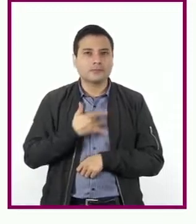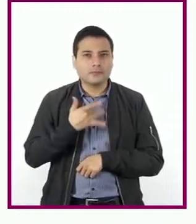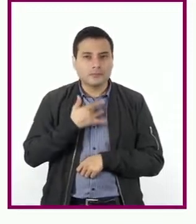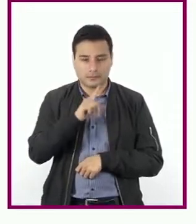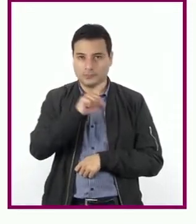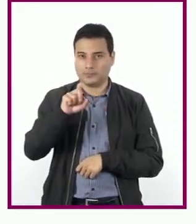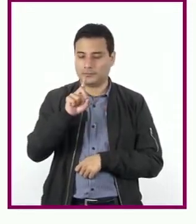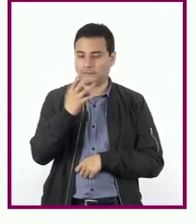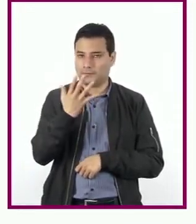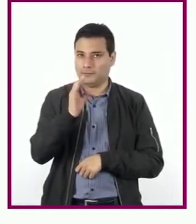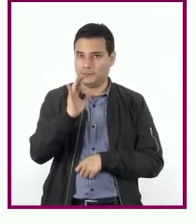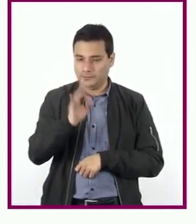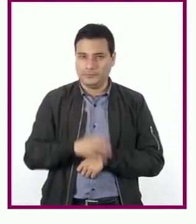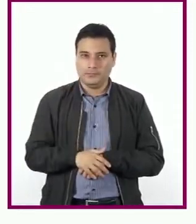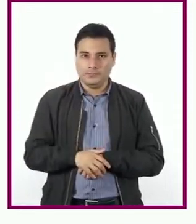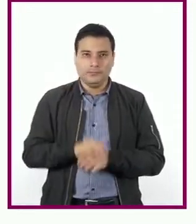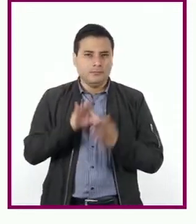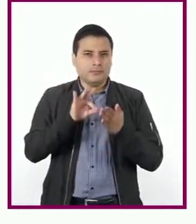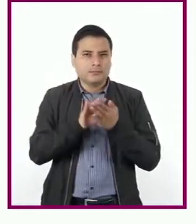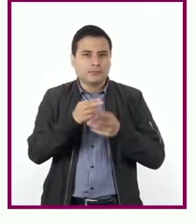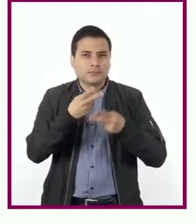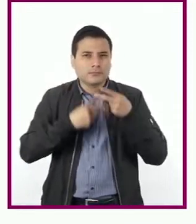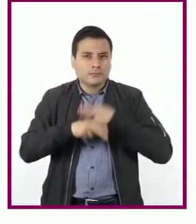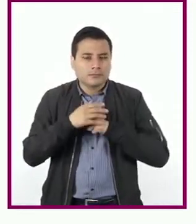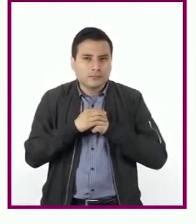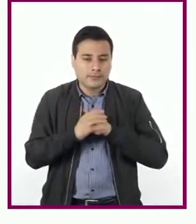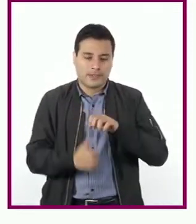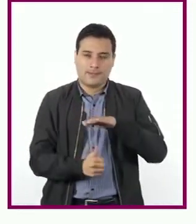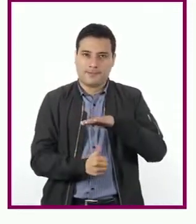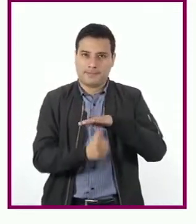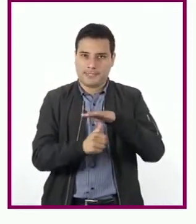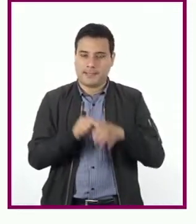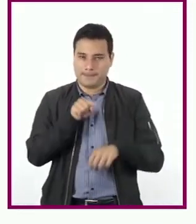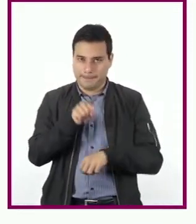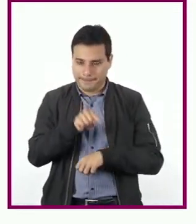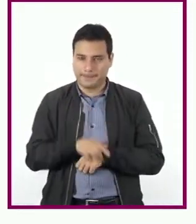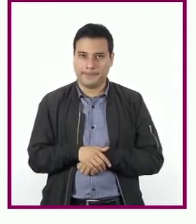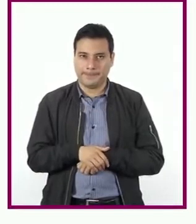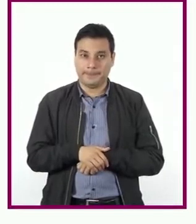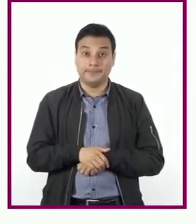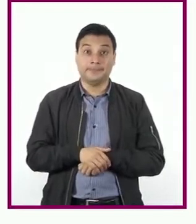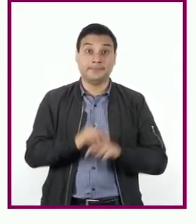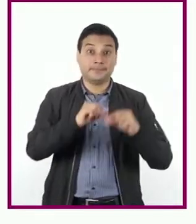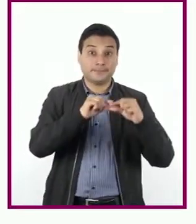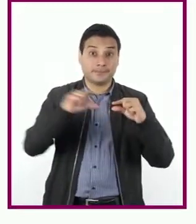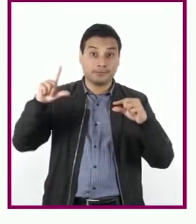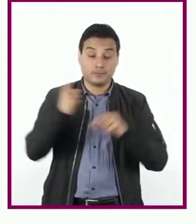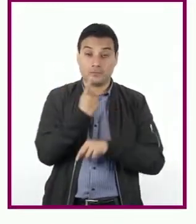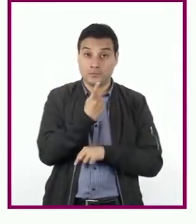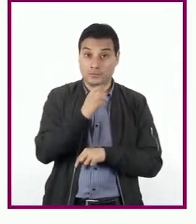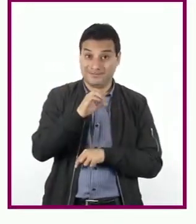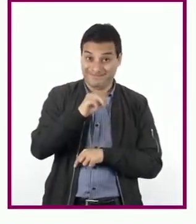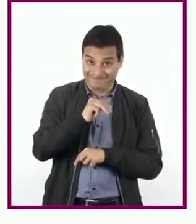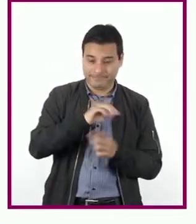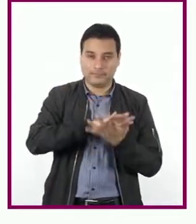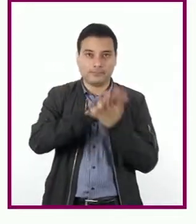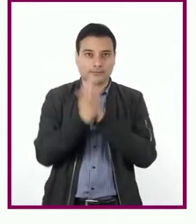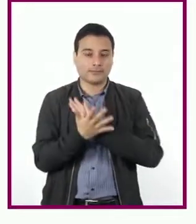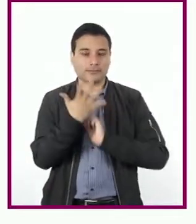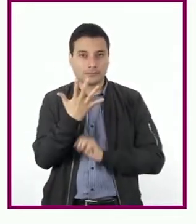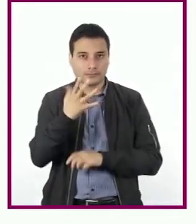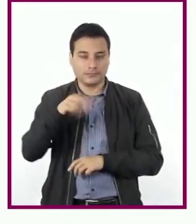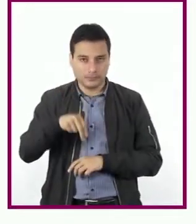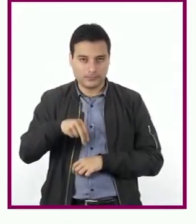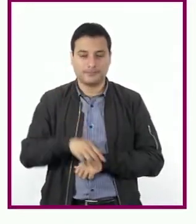135 grados. Punto de aplicación: la mesa. Escala: un centímetro. Representa a 5